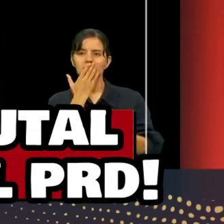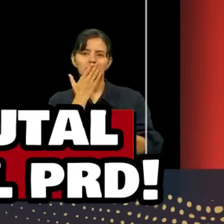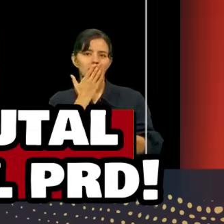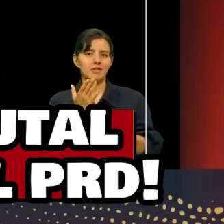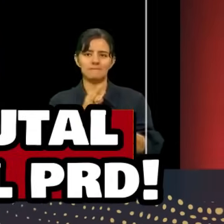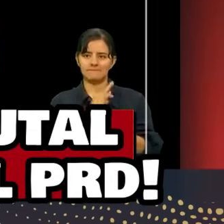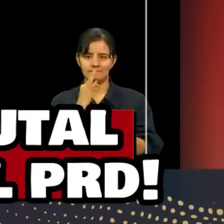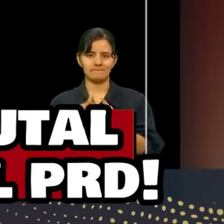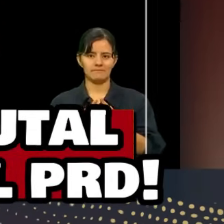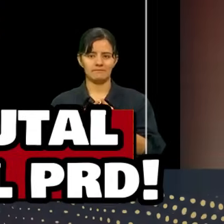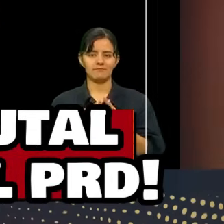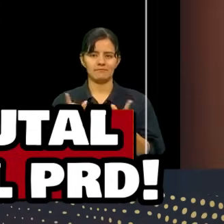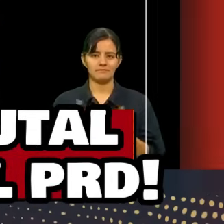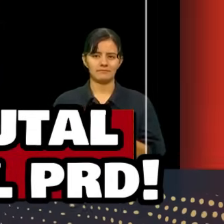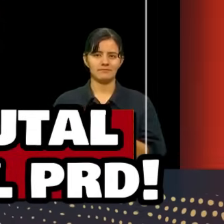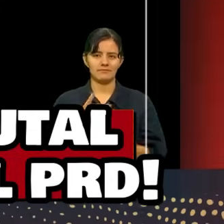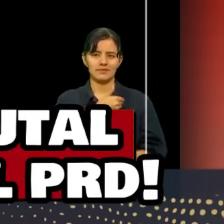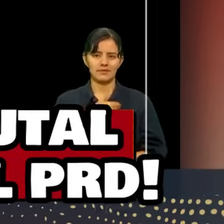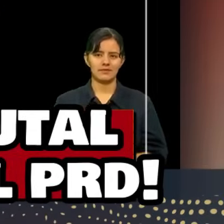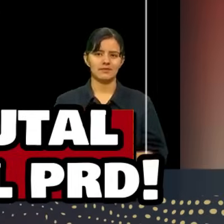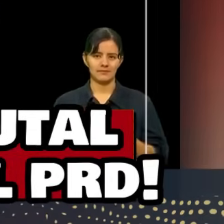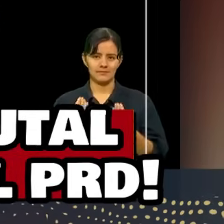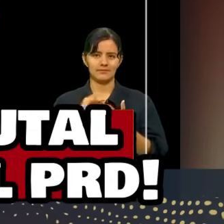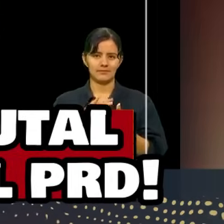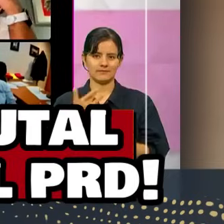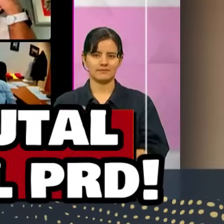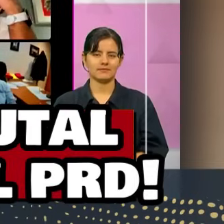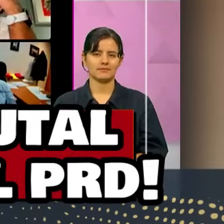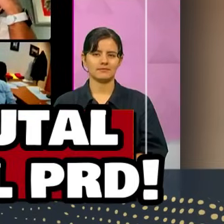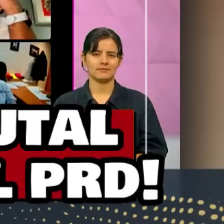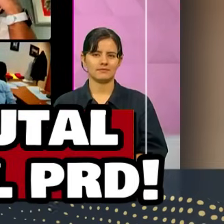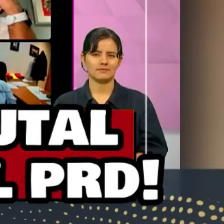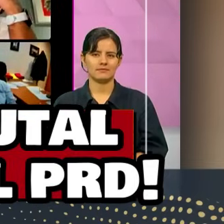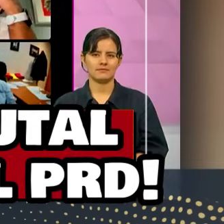los votos y los ciudadanos. Sería cuanto, presidenta. Muchas gracias.